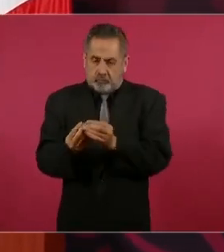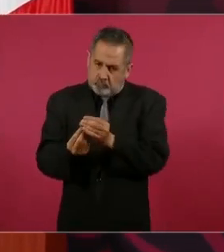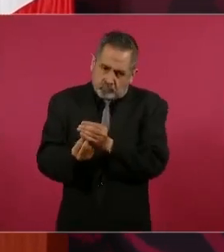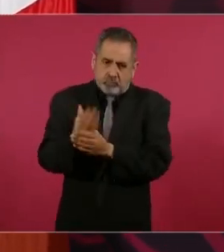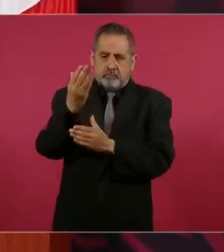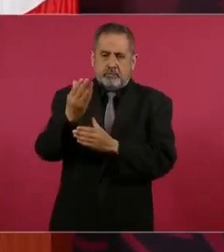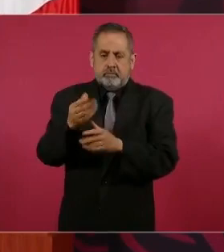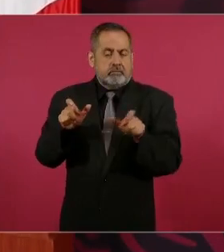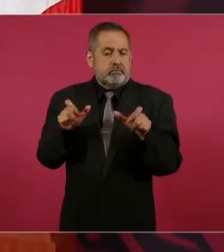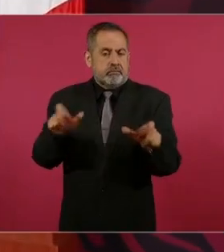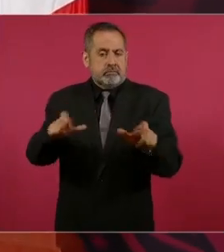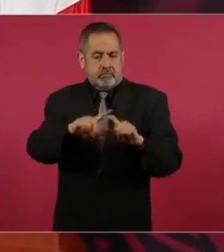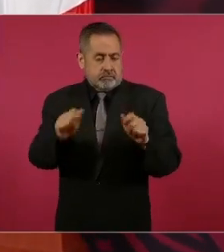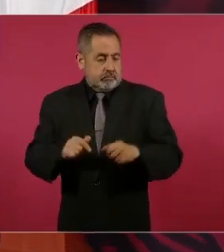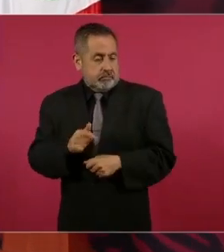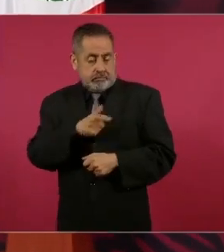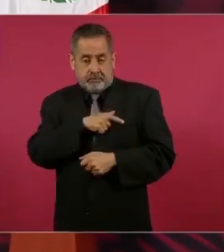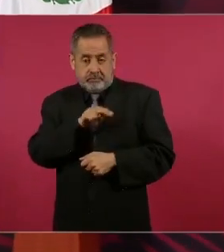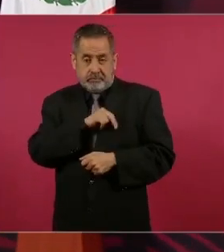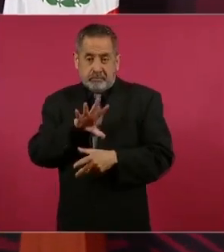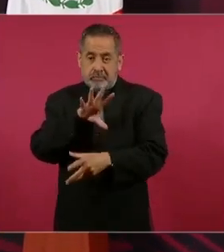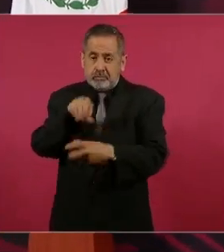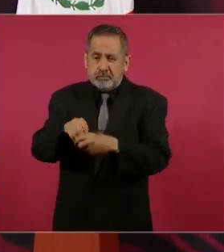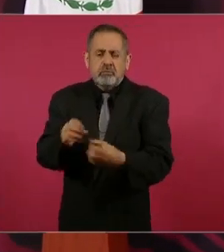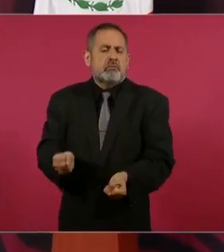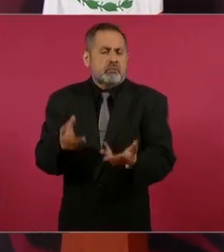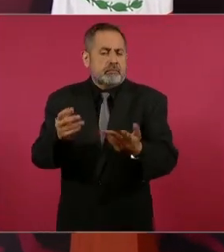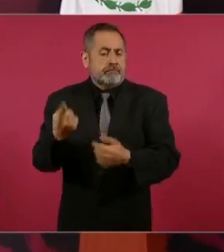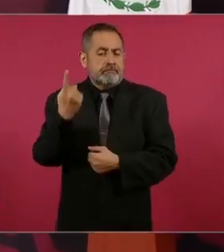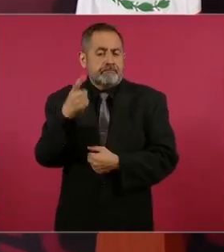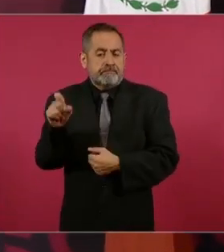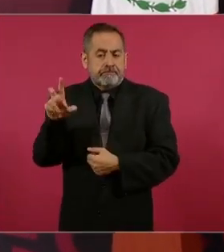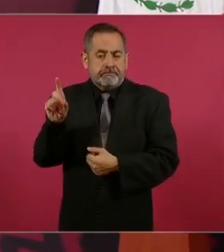tiene 130,000 elementos